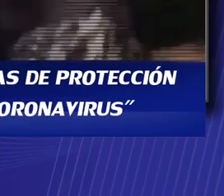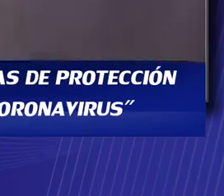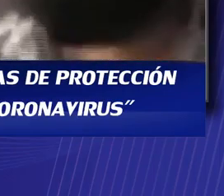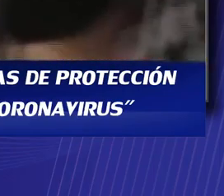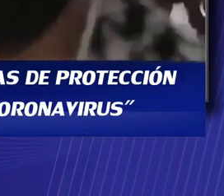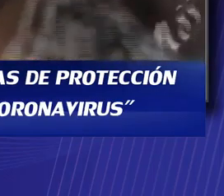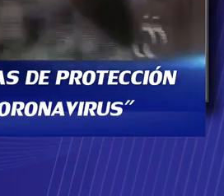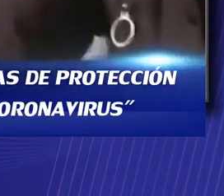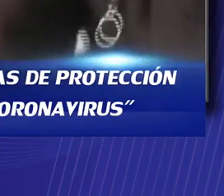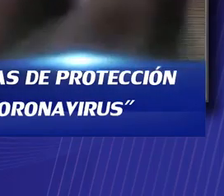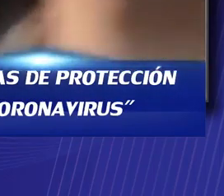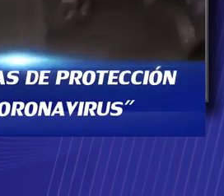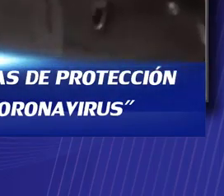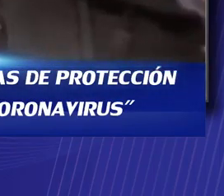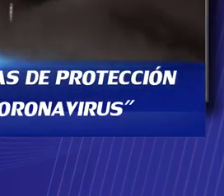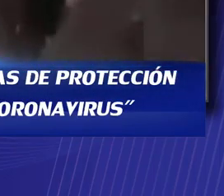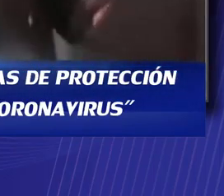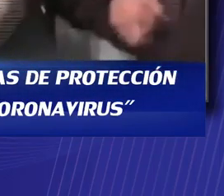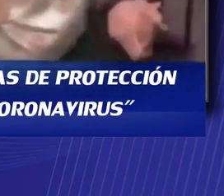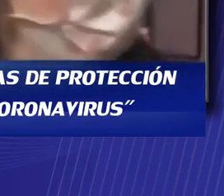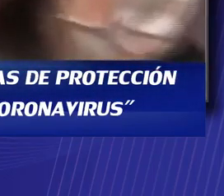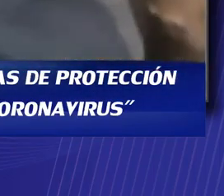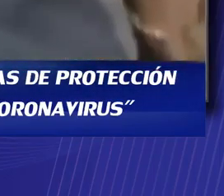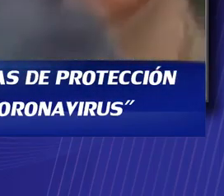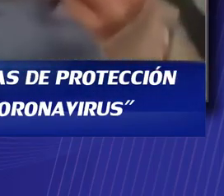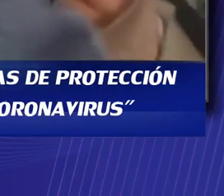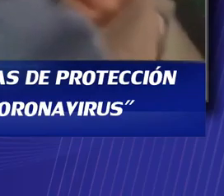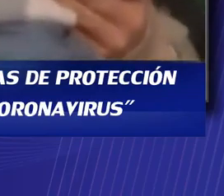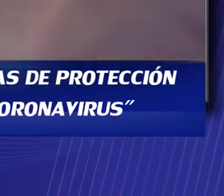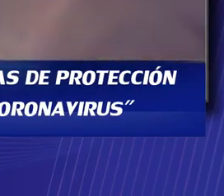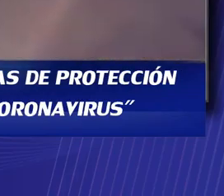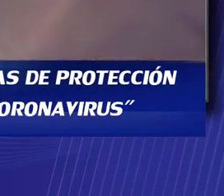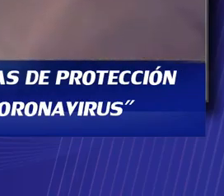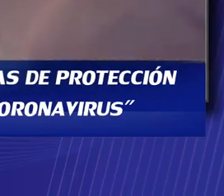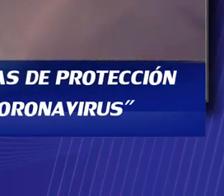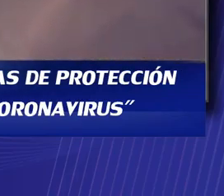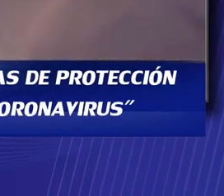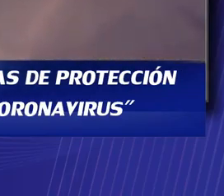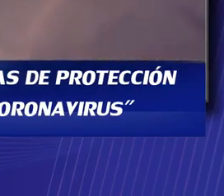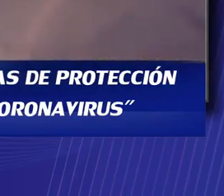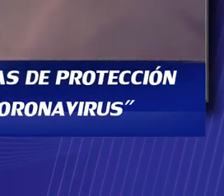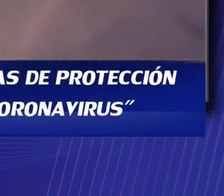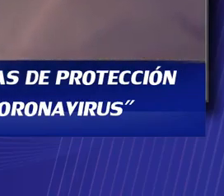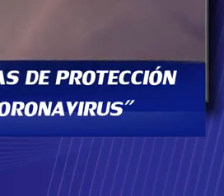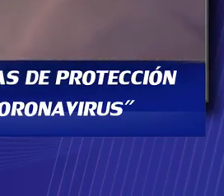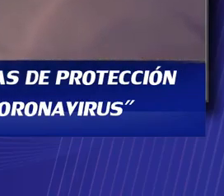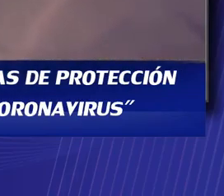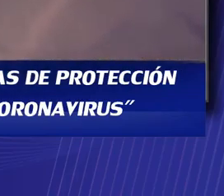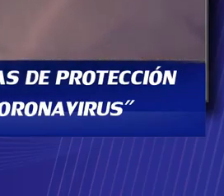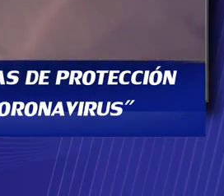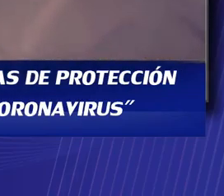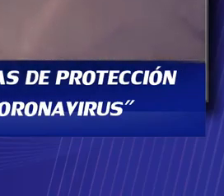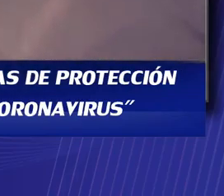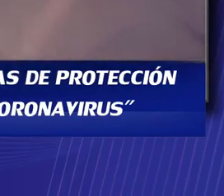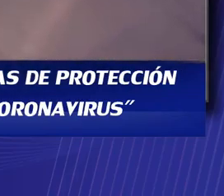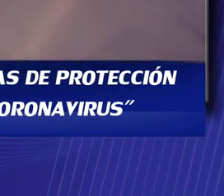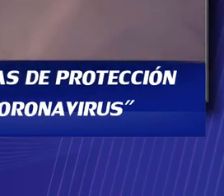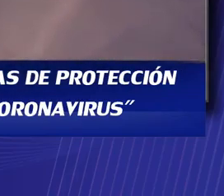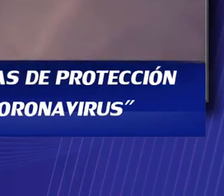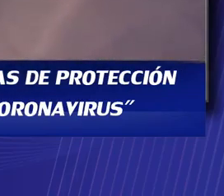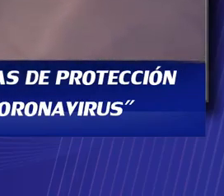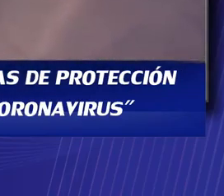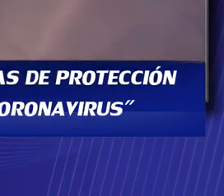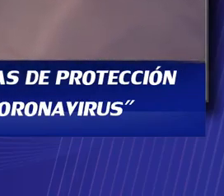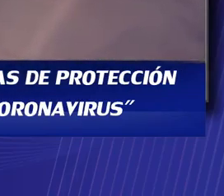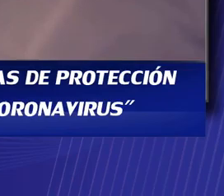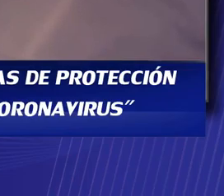en el caso específico de que tengamos cuadros respiratorios, evitar esos contactos directos con otras personas a través de abrazos y besos